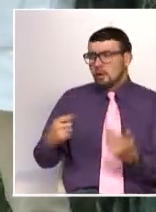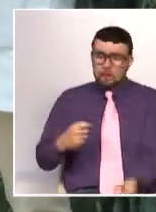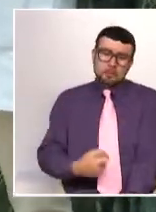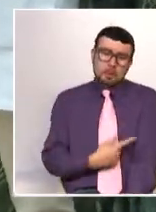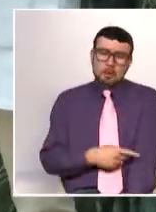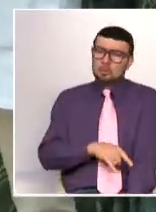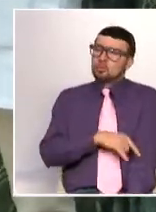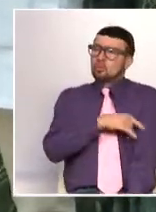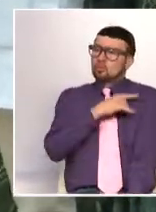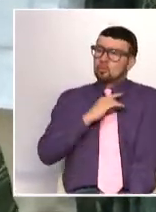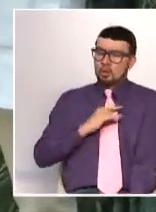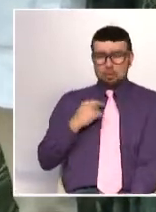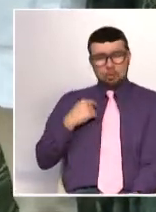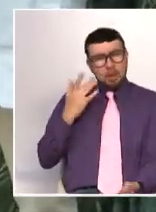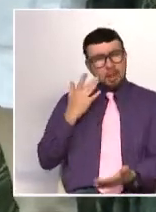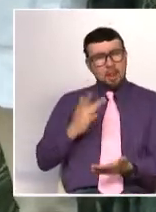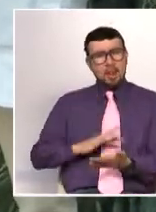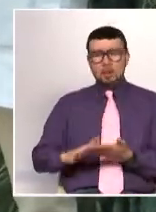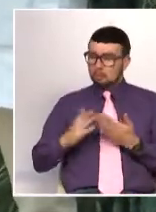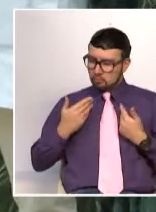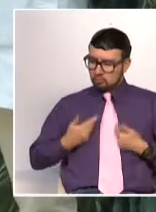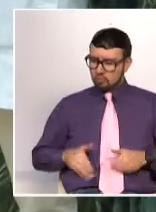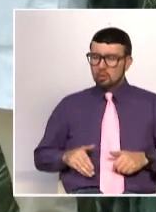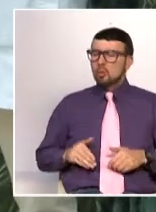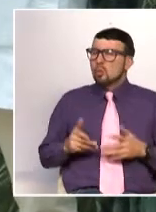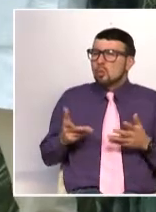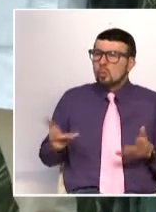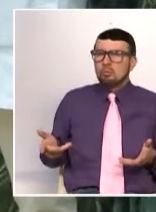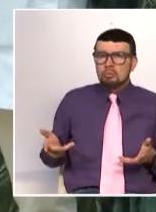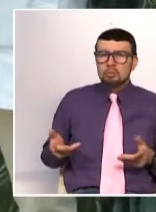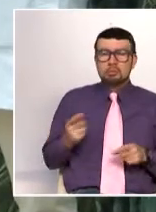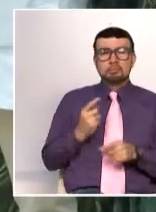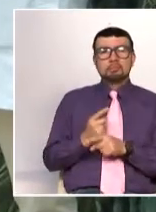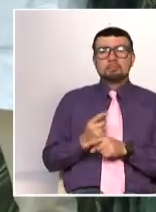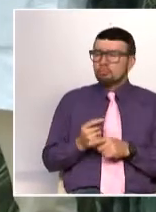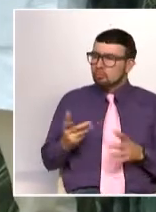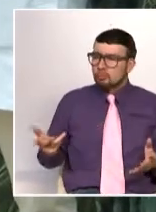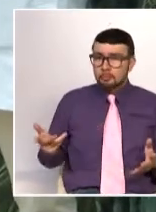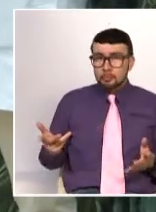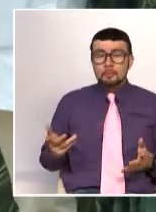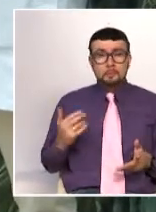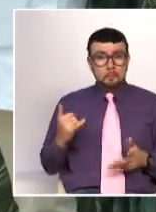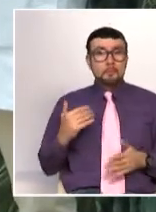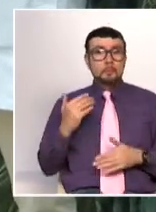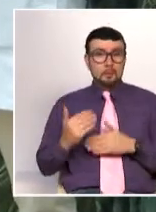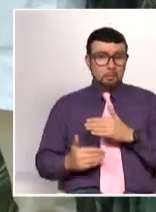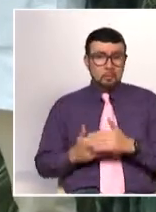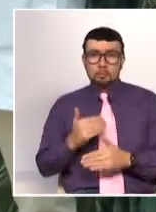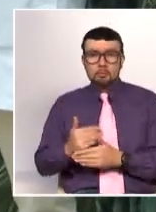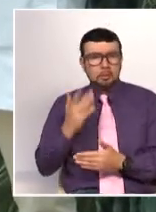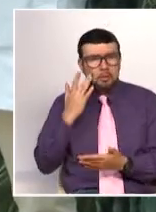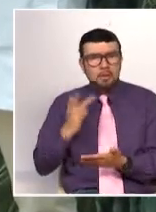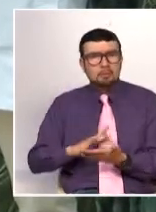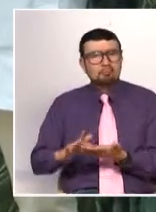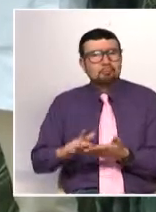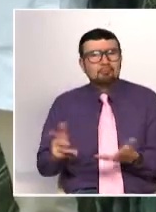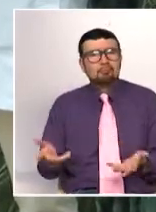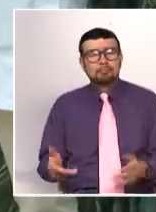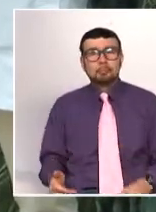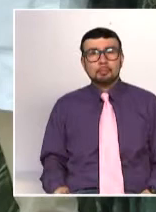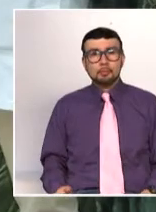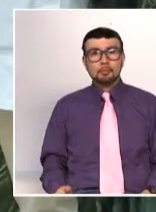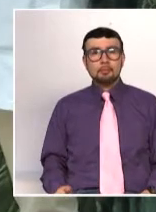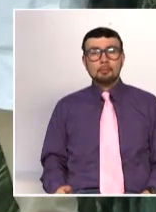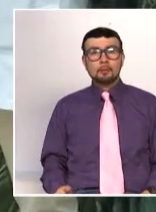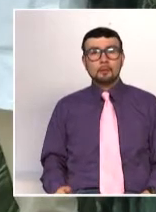desintoxicante cómo juega qué papel juega ese es el suero dentro del proceso de desintoxicación bueno básicamente